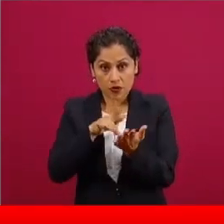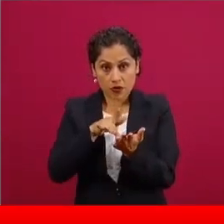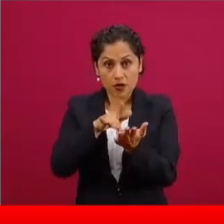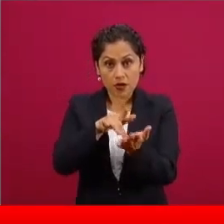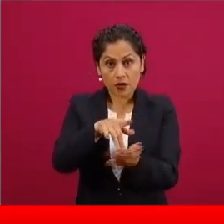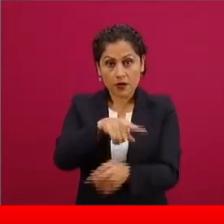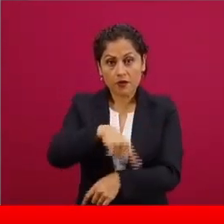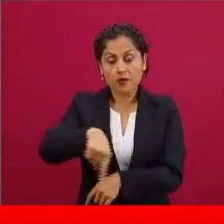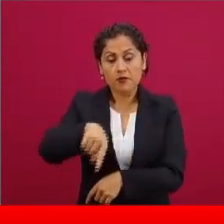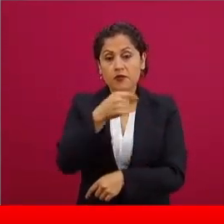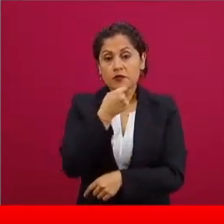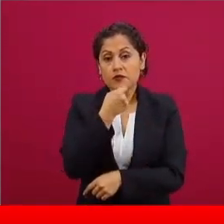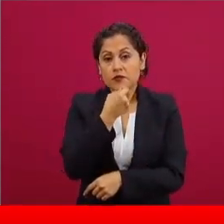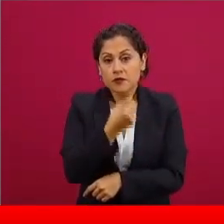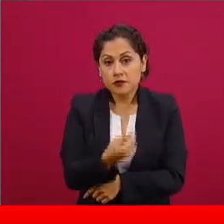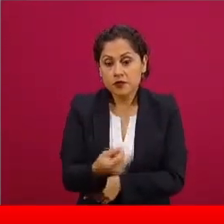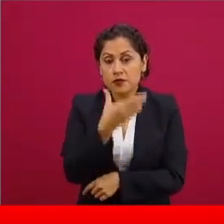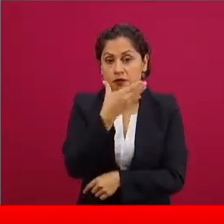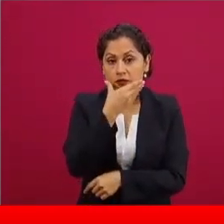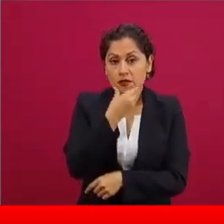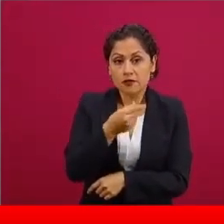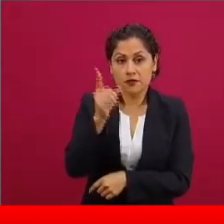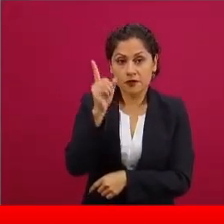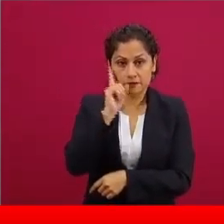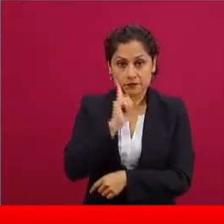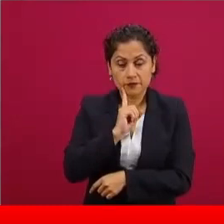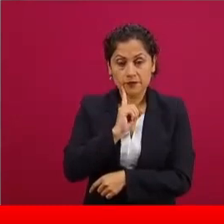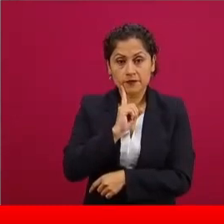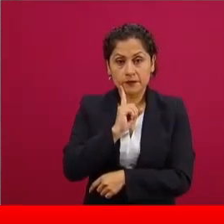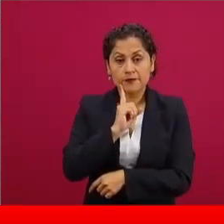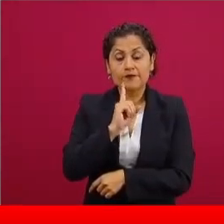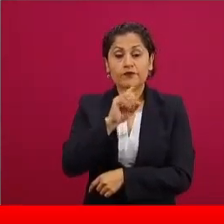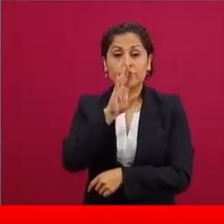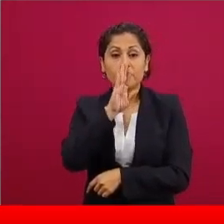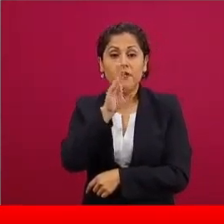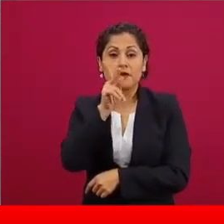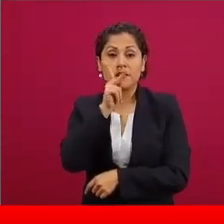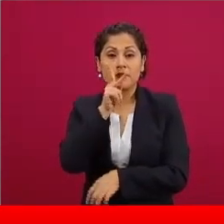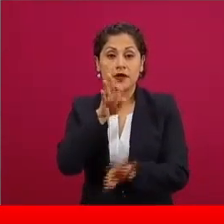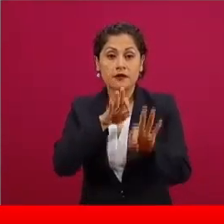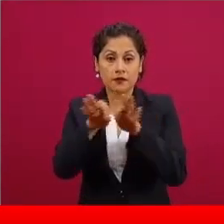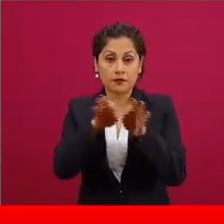niñas y niños hijos de madres trabajadoras